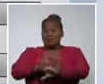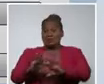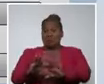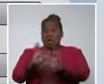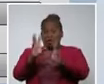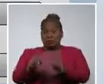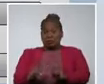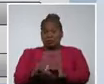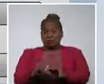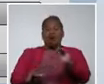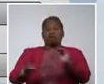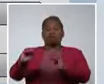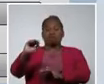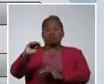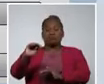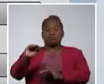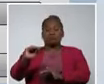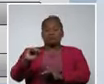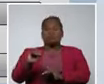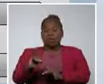total asciende a